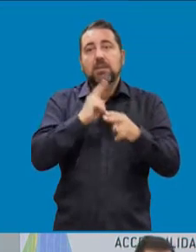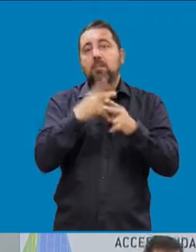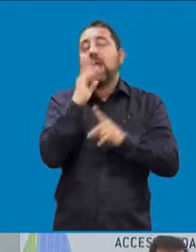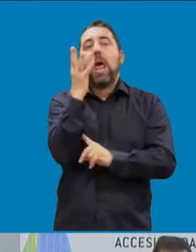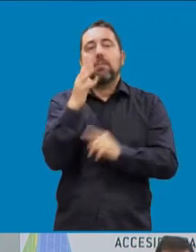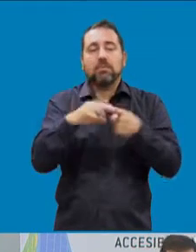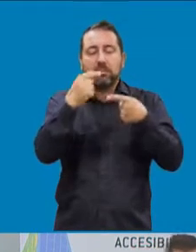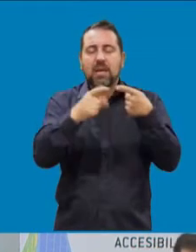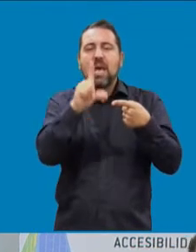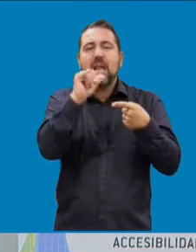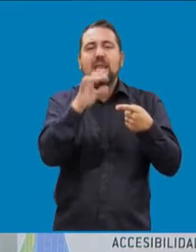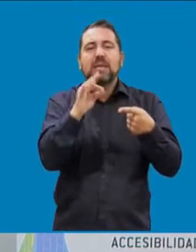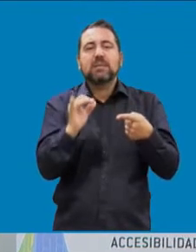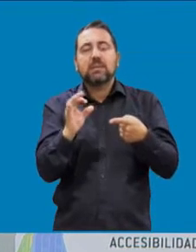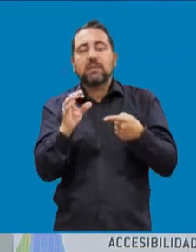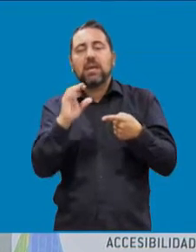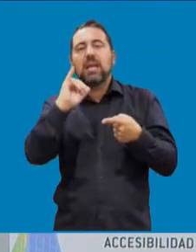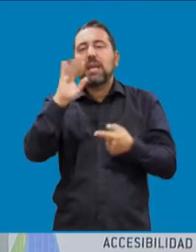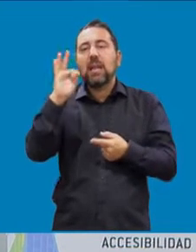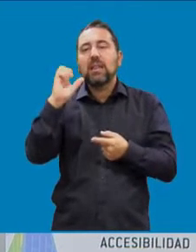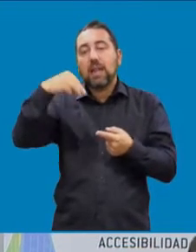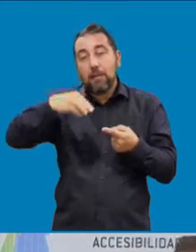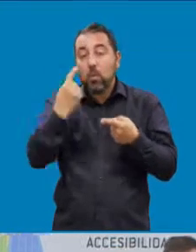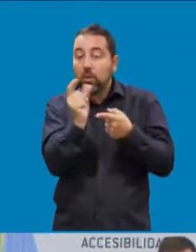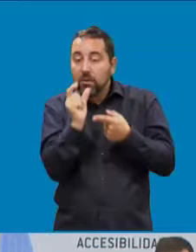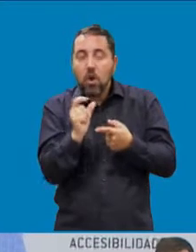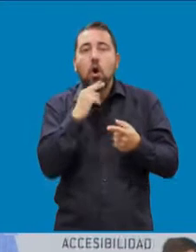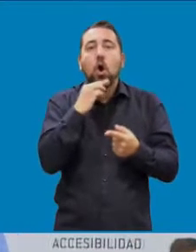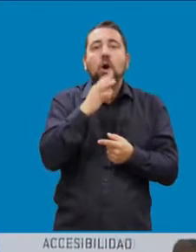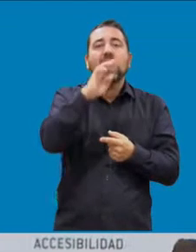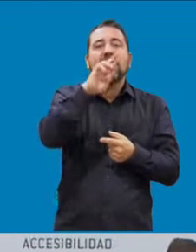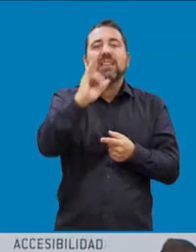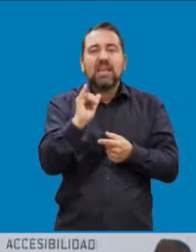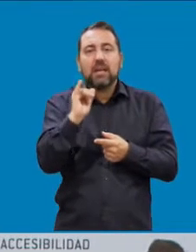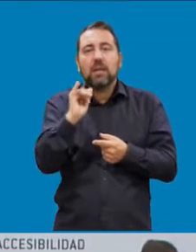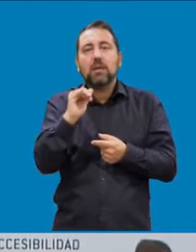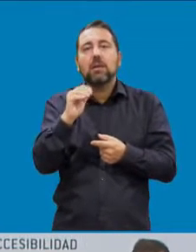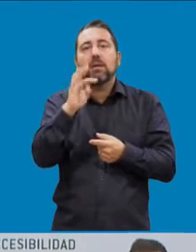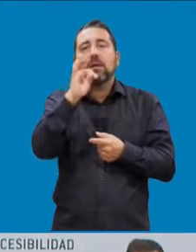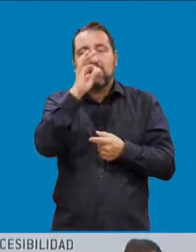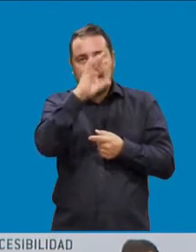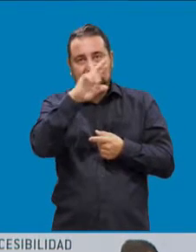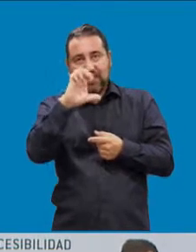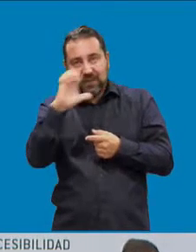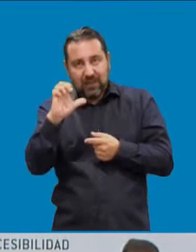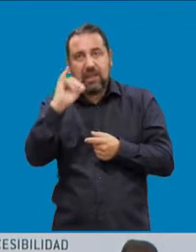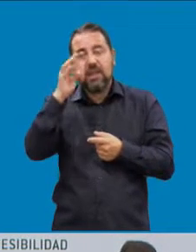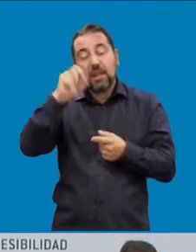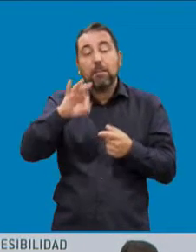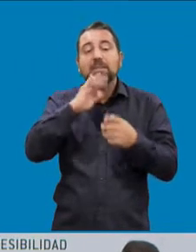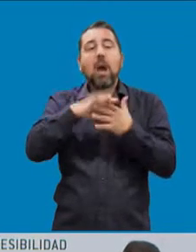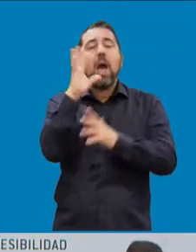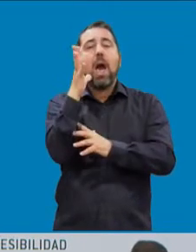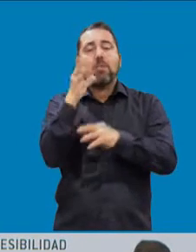la lista, un árbol, pues podría ser list item, un ítem de la lista, o un tree item para un